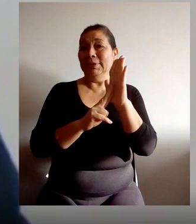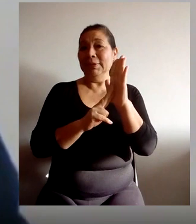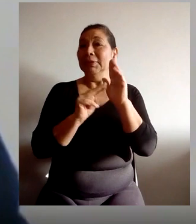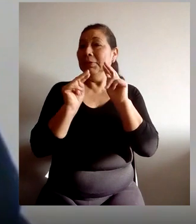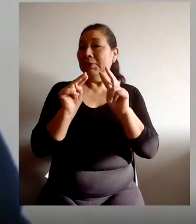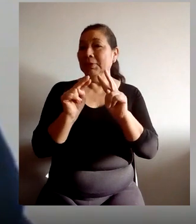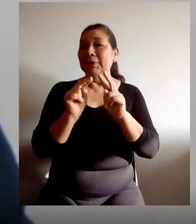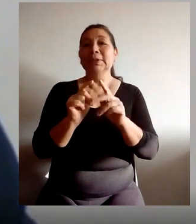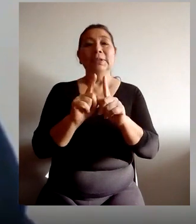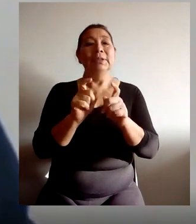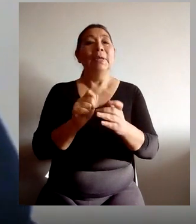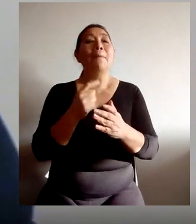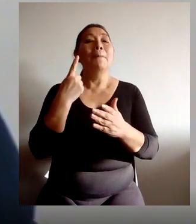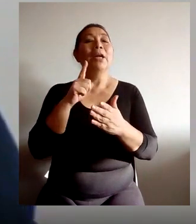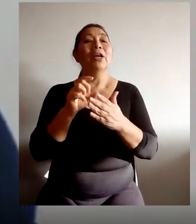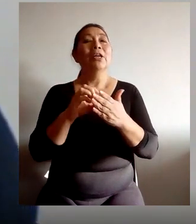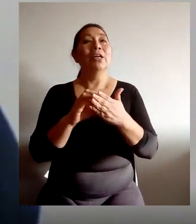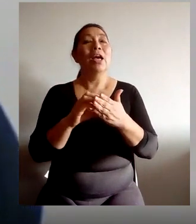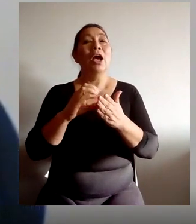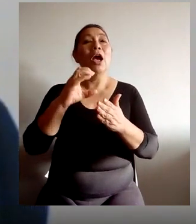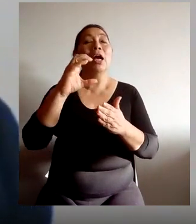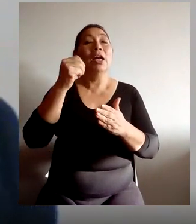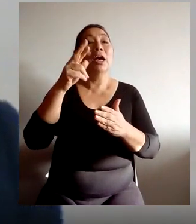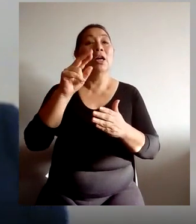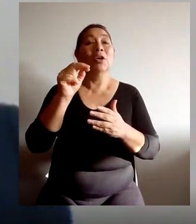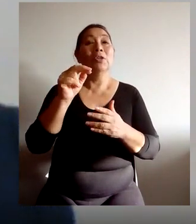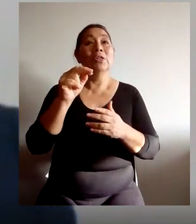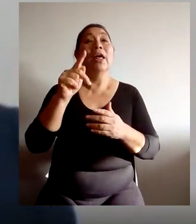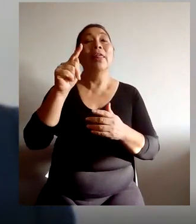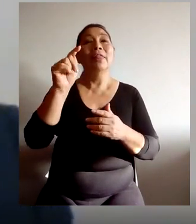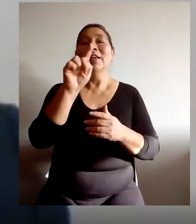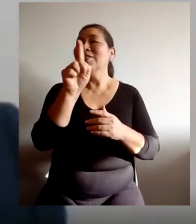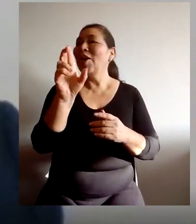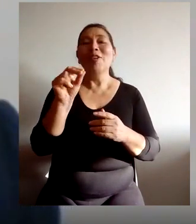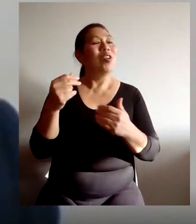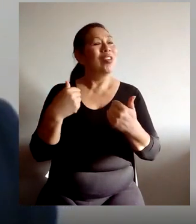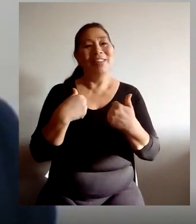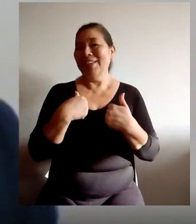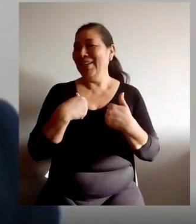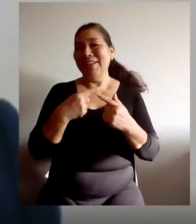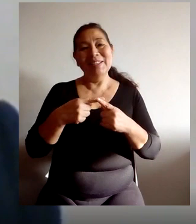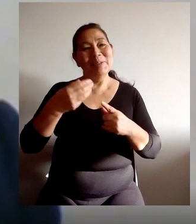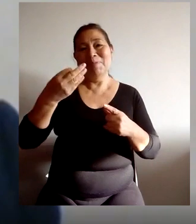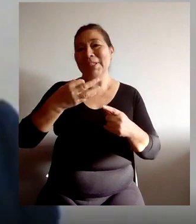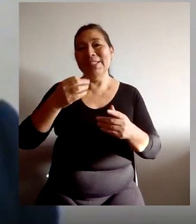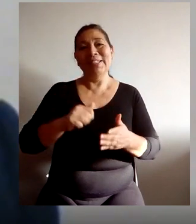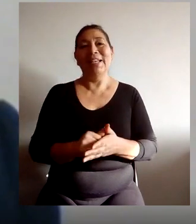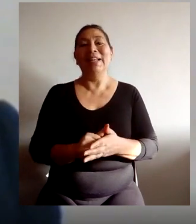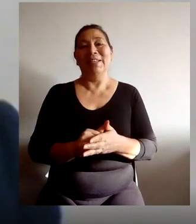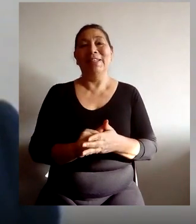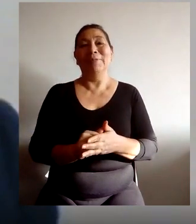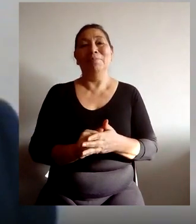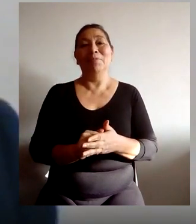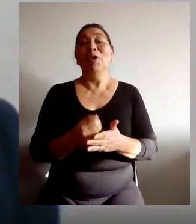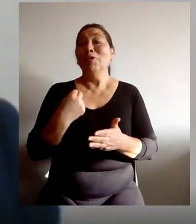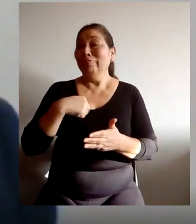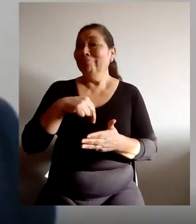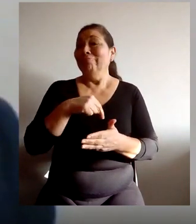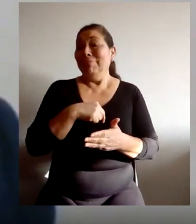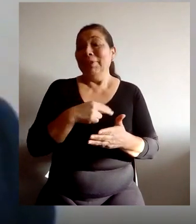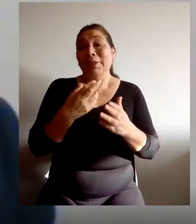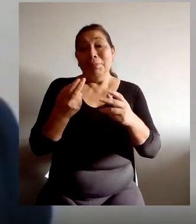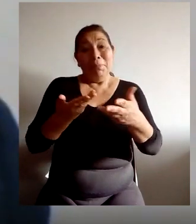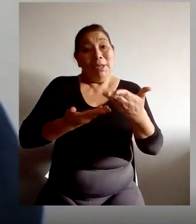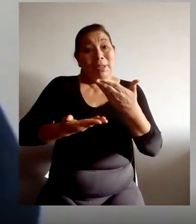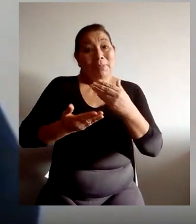esa especialidad. Entonces, nosotros lo que venimos a sostener es que no desconocemos que el médico